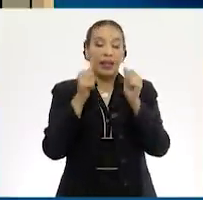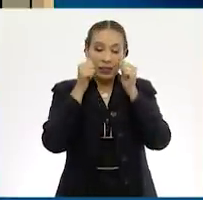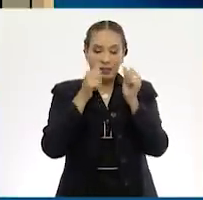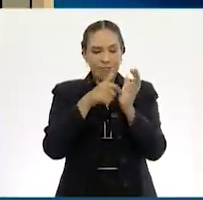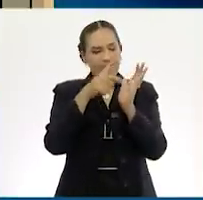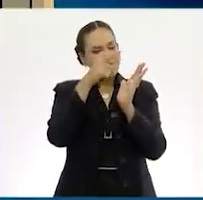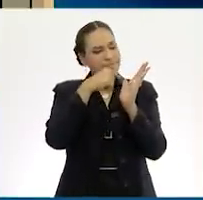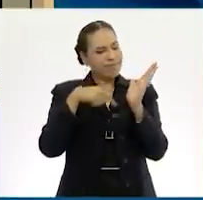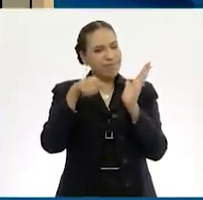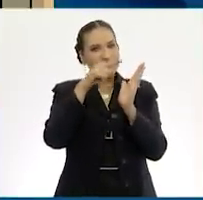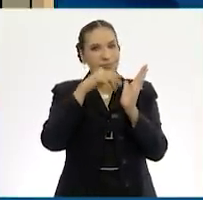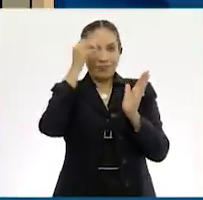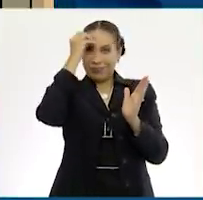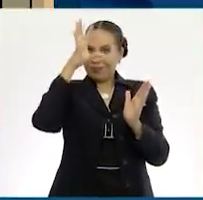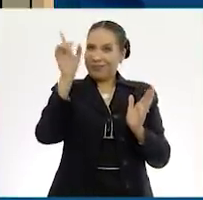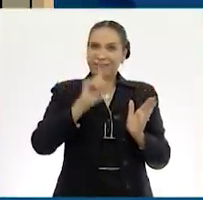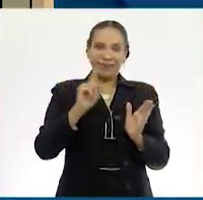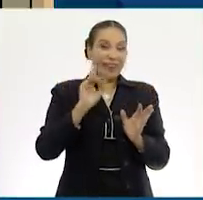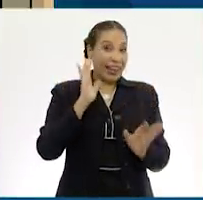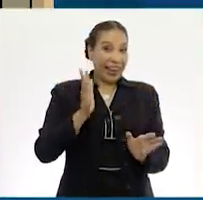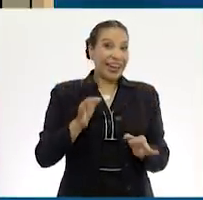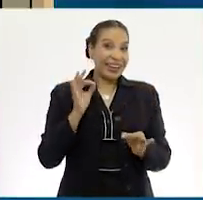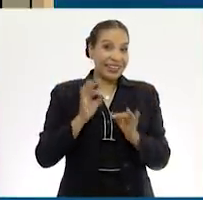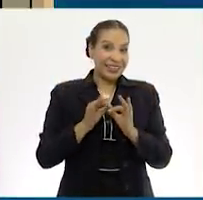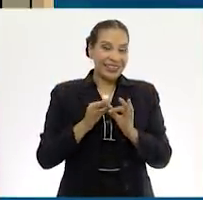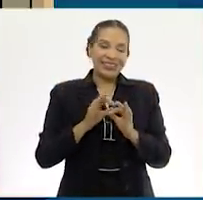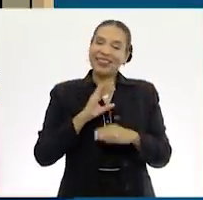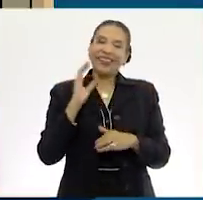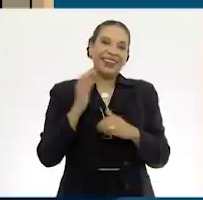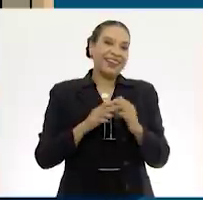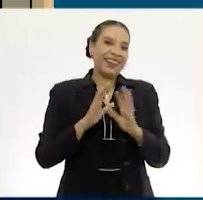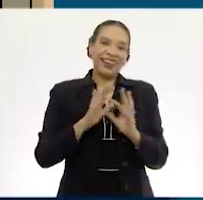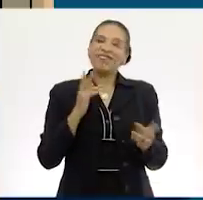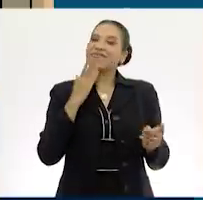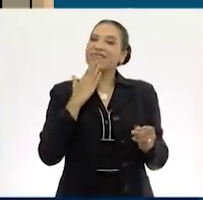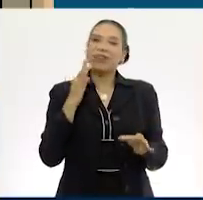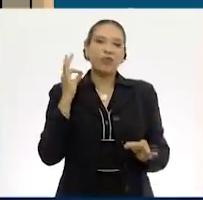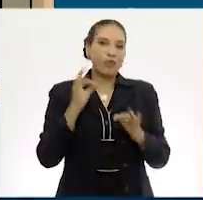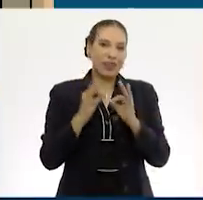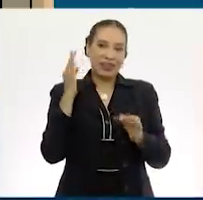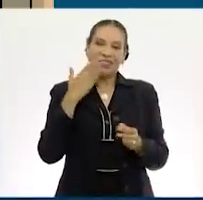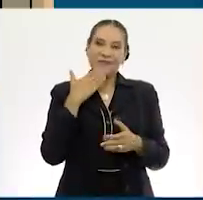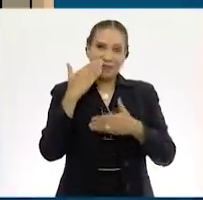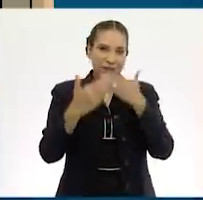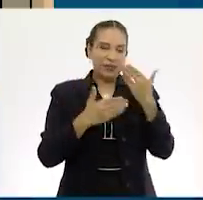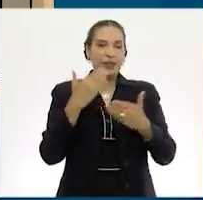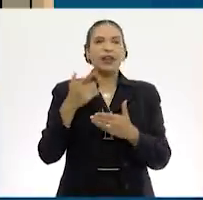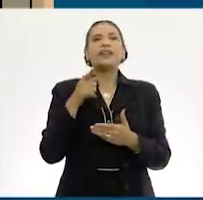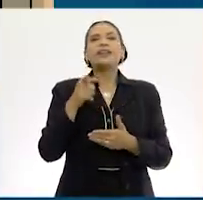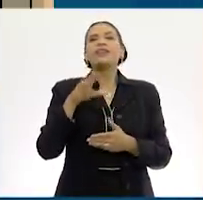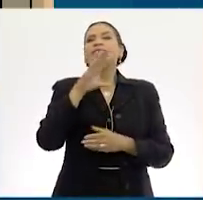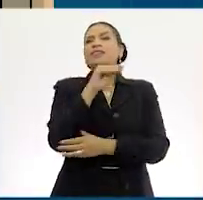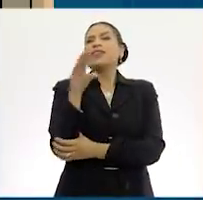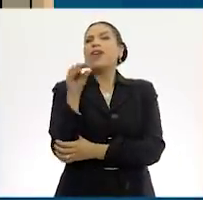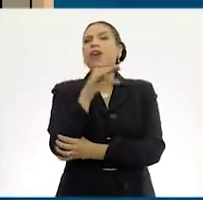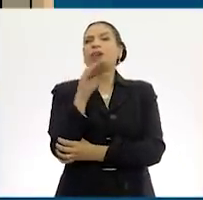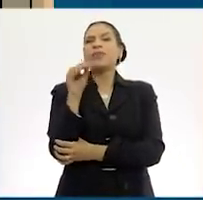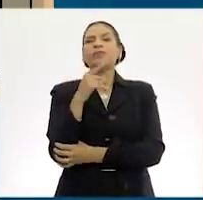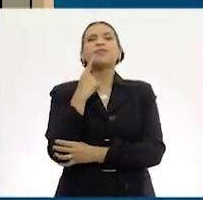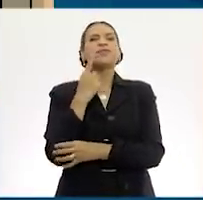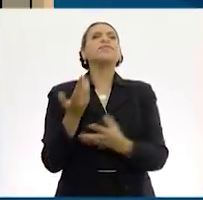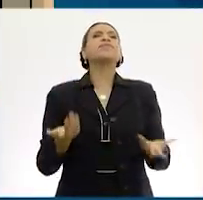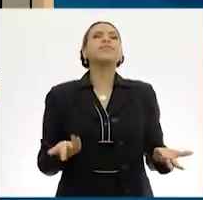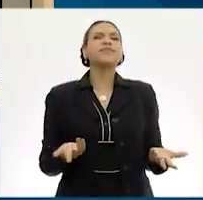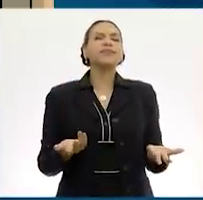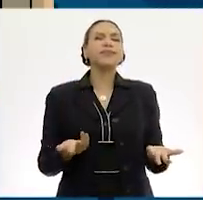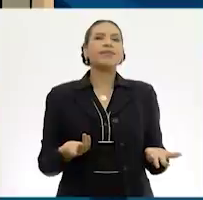no lo olviden. ¡Ya listo! ¡Ya terminé, profe! Perfecto. Sí, decía yo que iba muy adelantado. Muy bien, Ton. Vamos a ver. Ya ahí